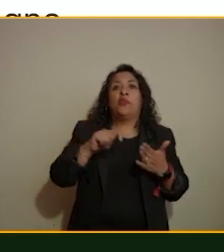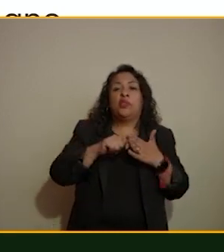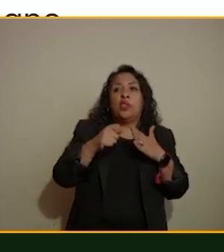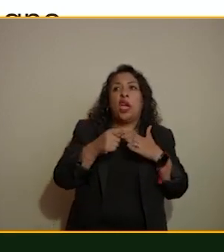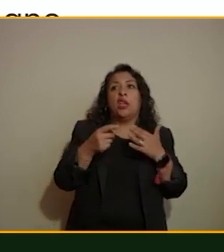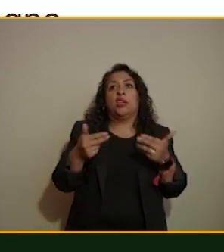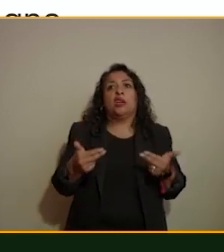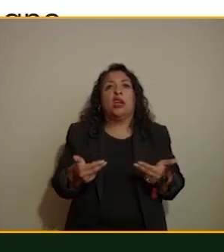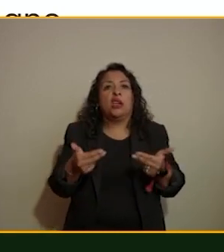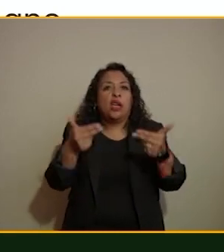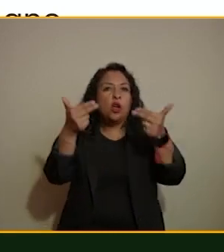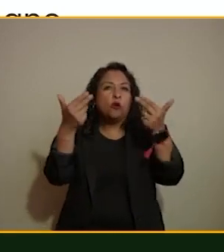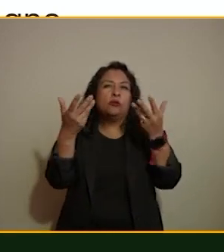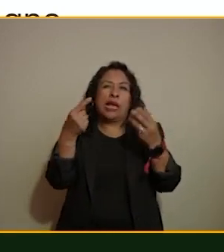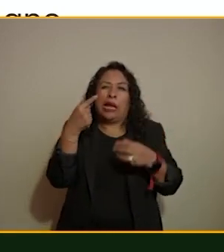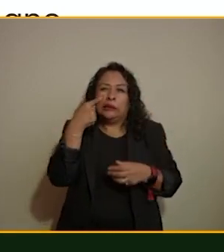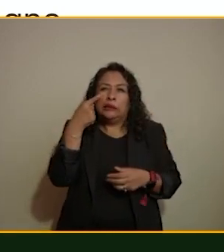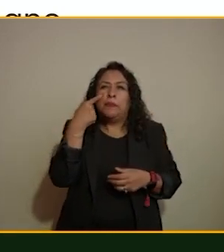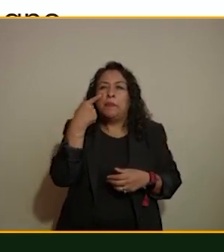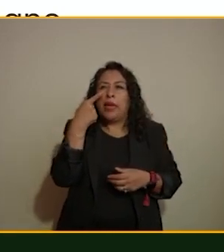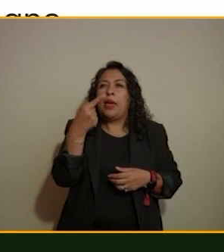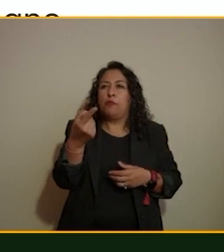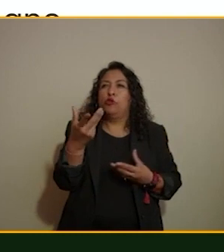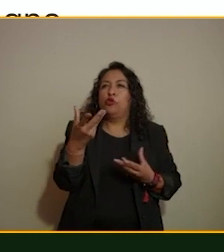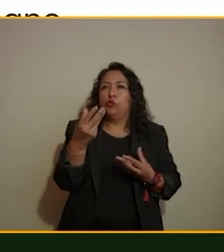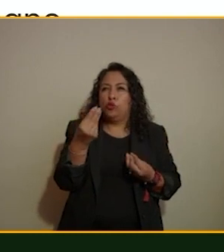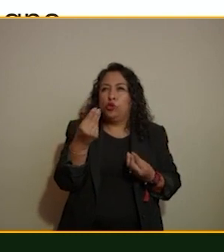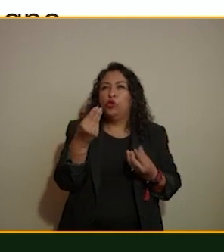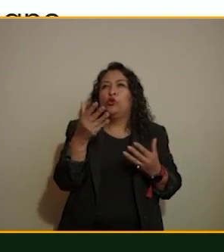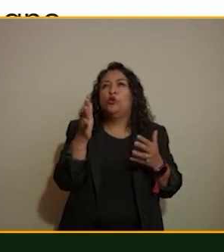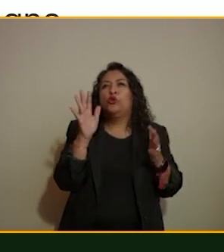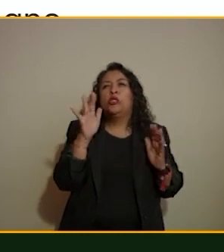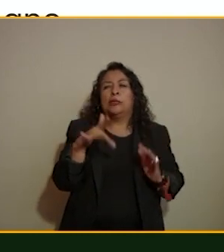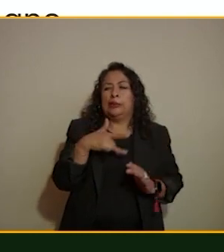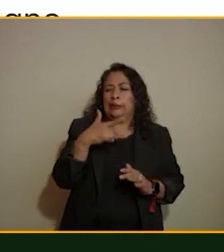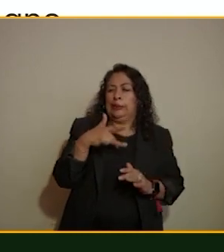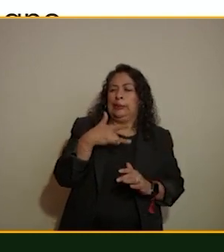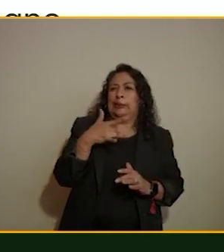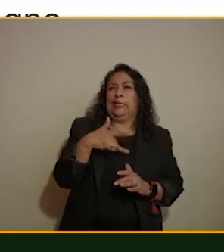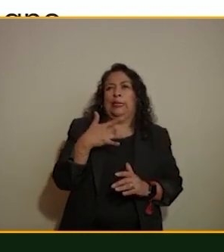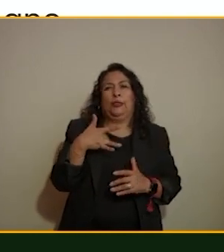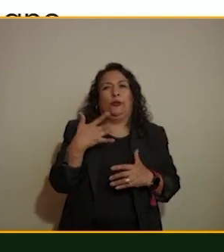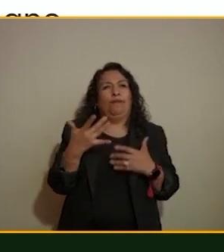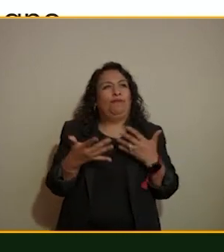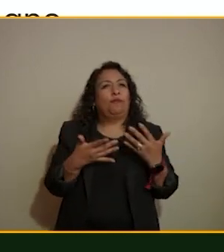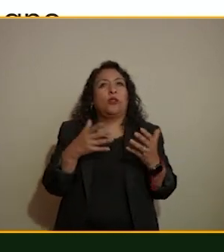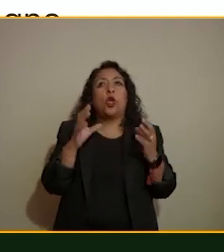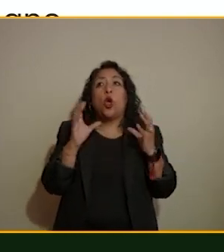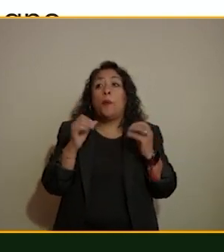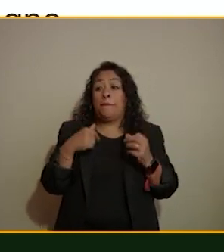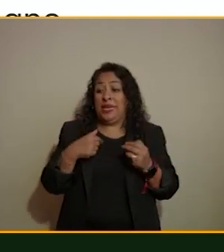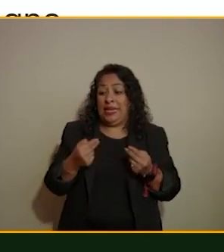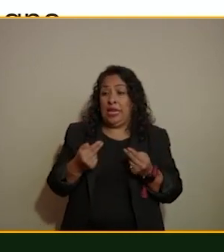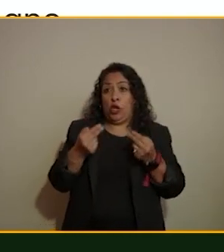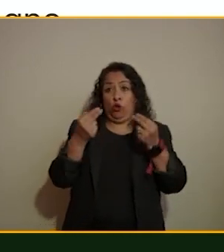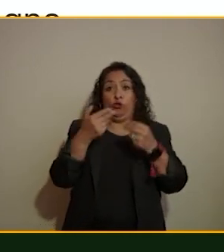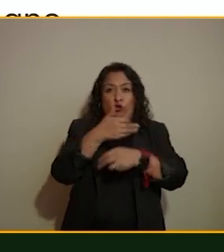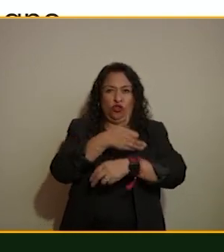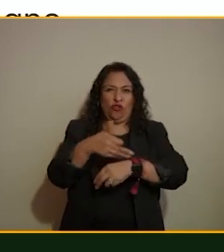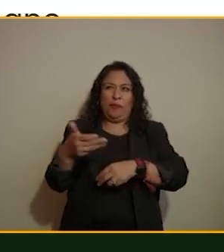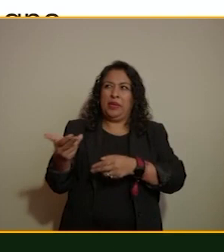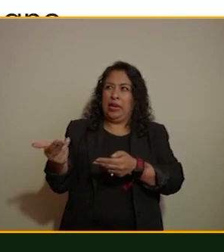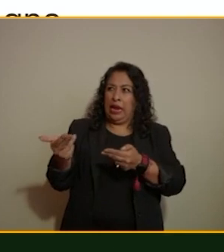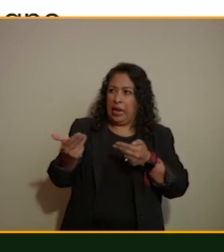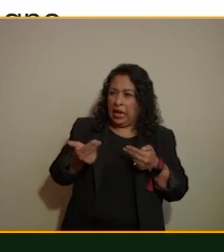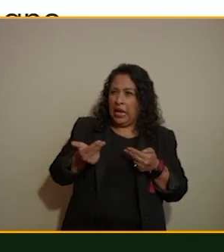negocios, como muchas veces emprendemos de manera intuitiva, o nuestro negocio familiar que me